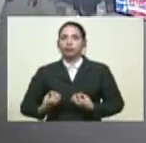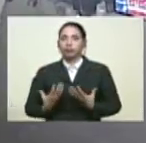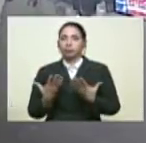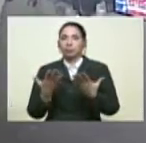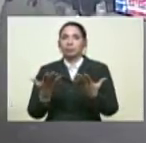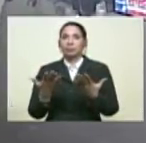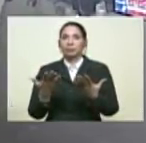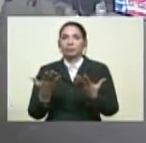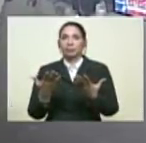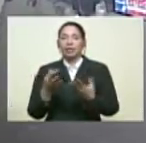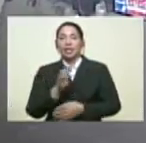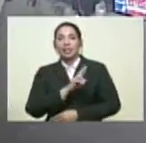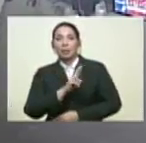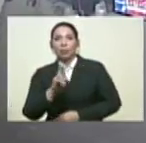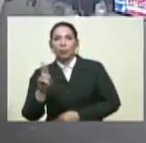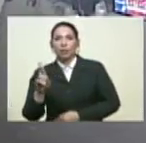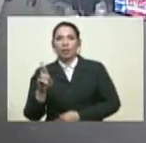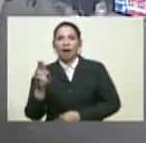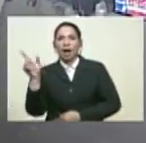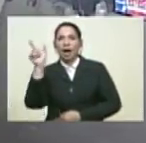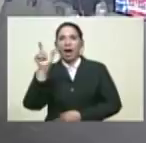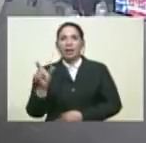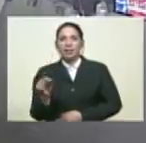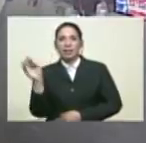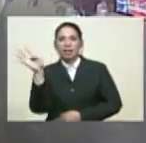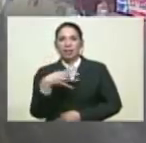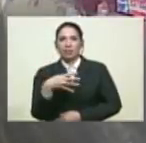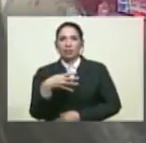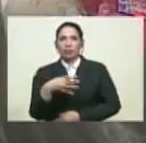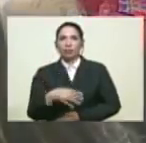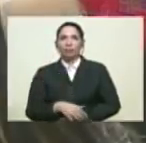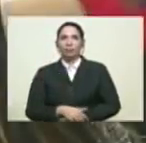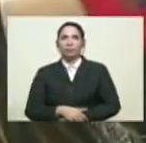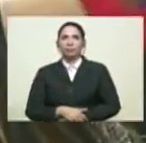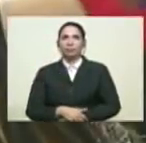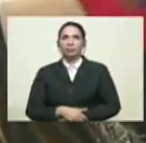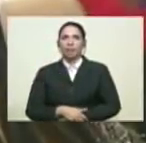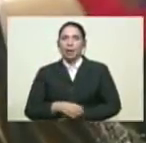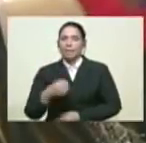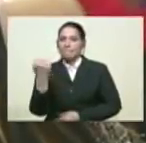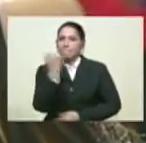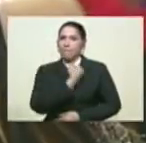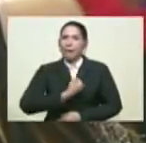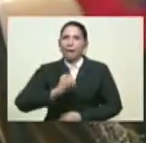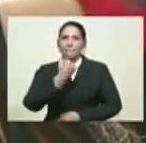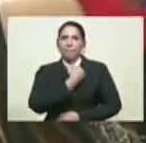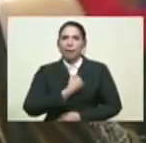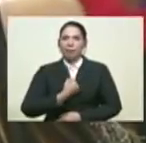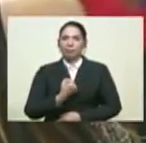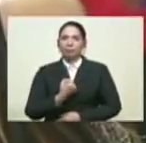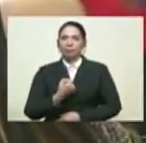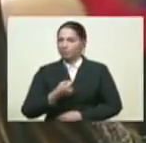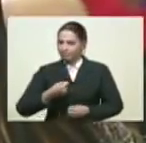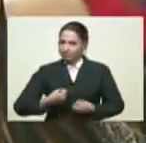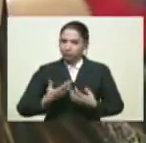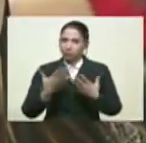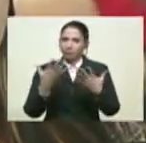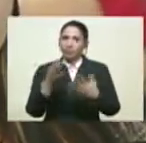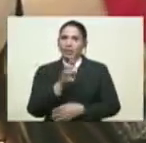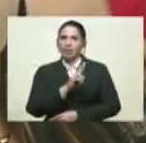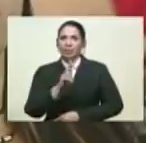la República y el Esequibo. Los Machado de entonces le ofrecieron la República y el